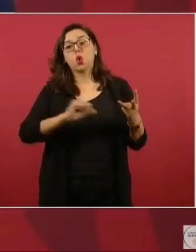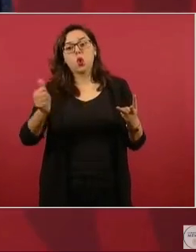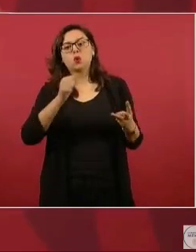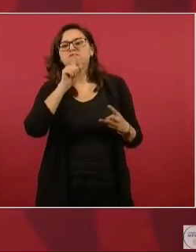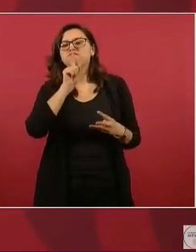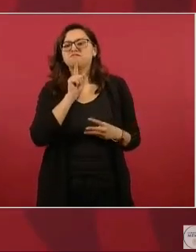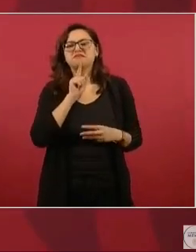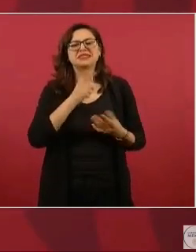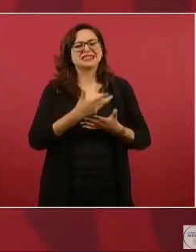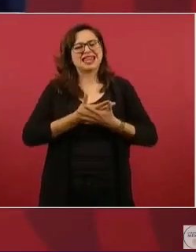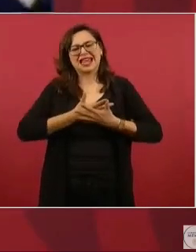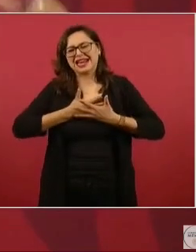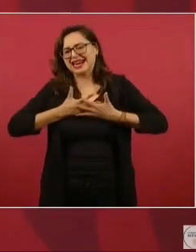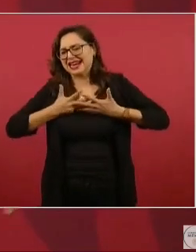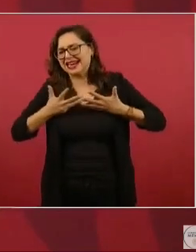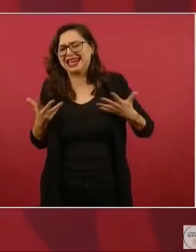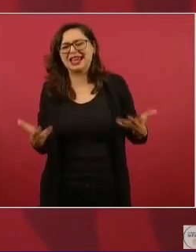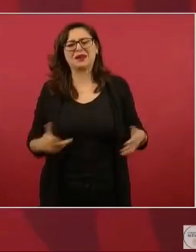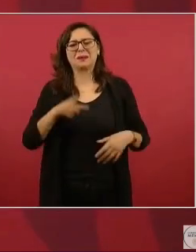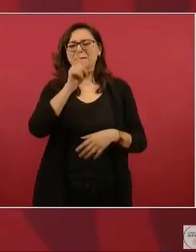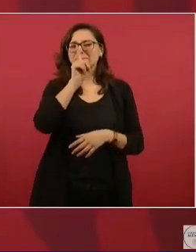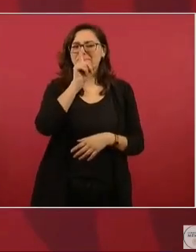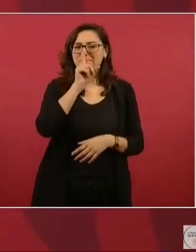enorme, pero además